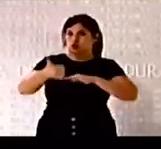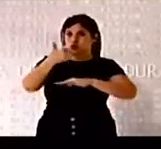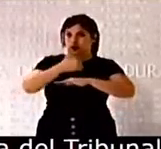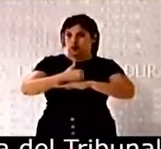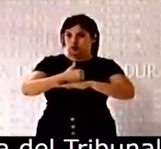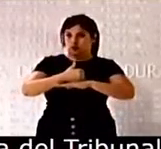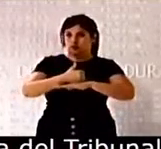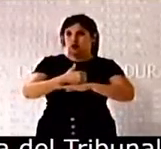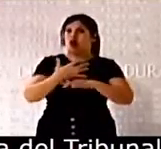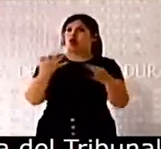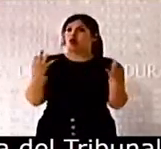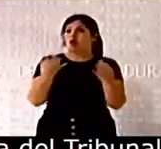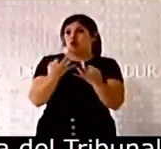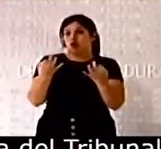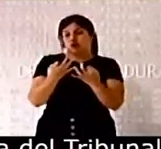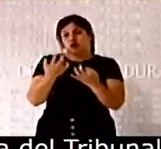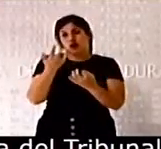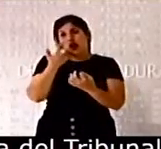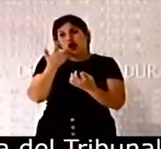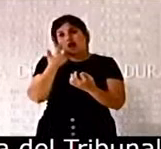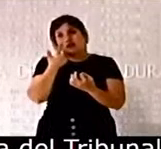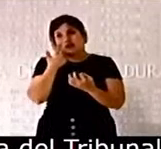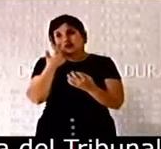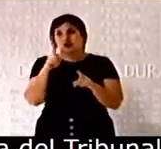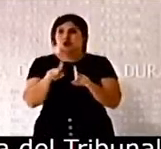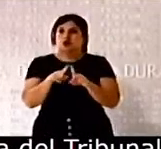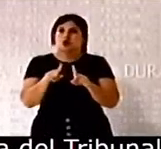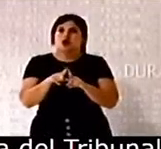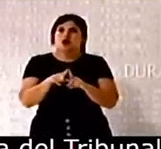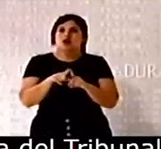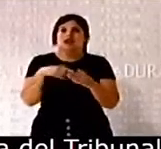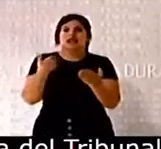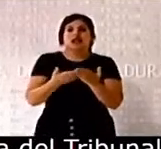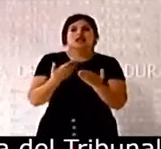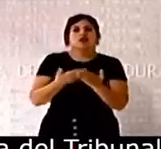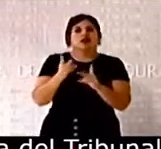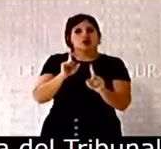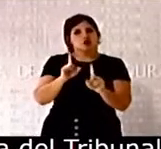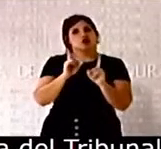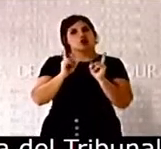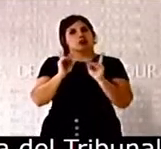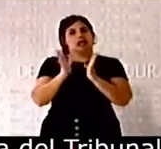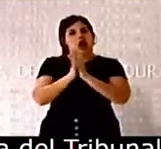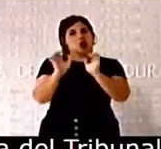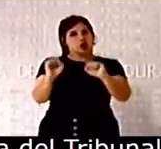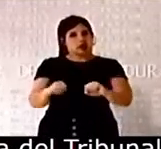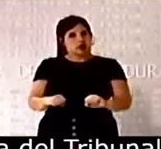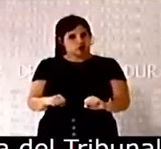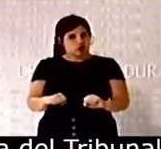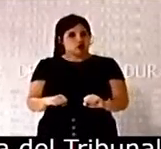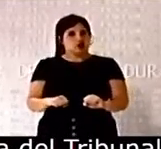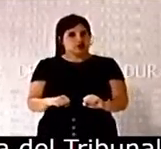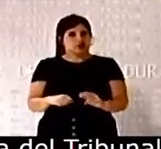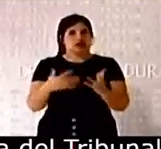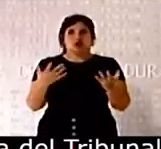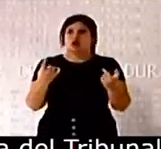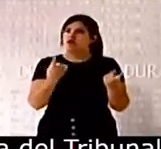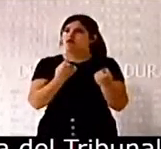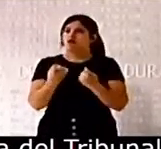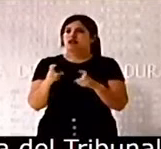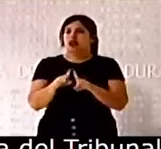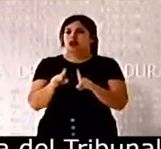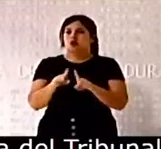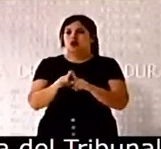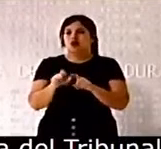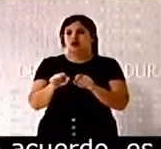hay que someterlo no a ratificación, sino a acuerdo. Es decir, tiene que estar de acuerdo la